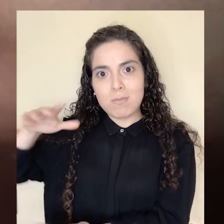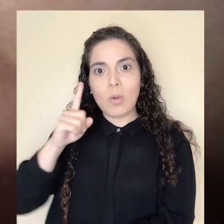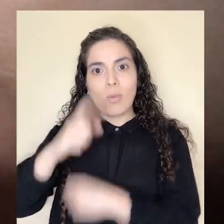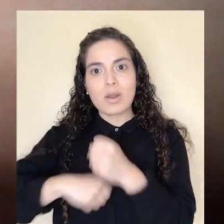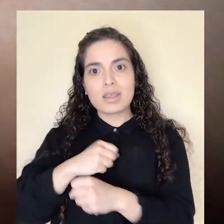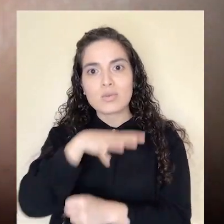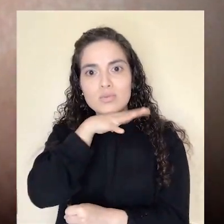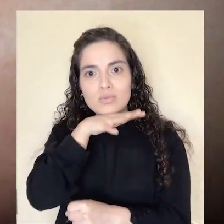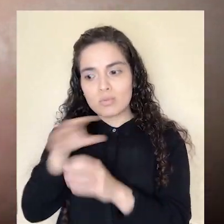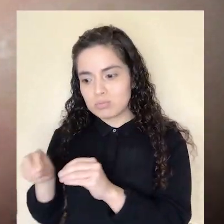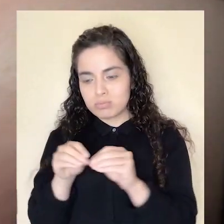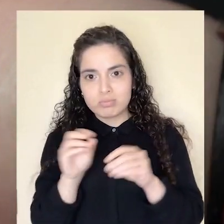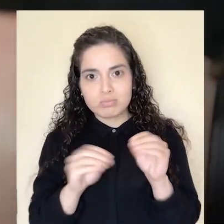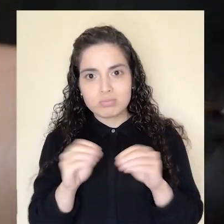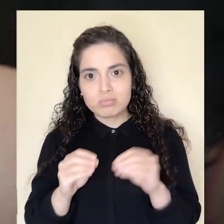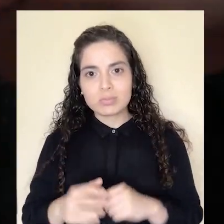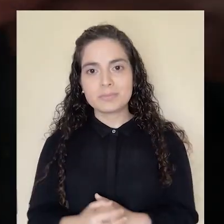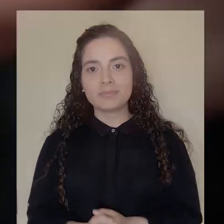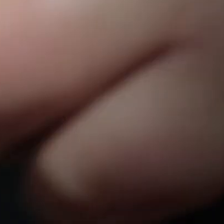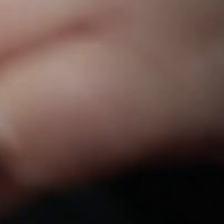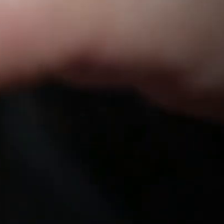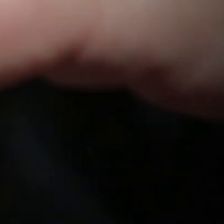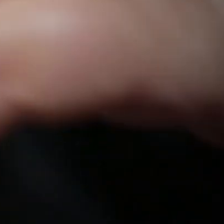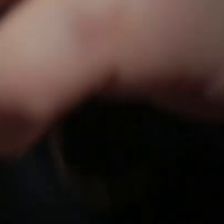para el año, recolecto cosas para el año.